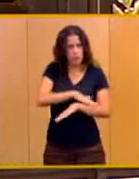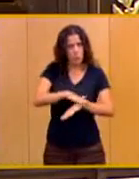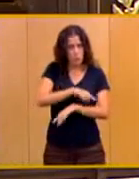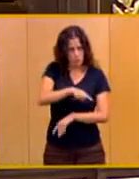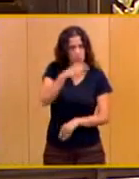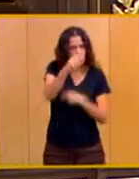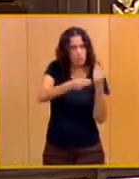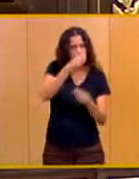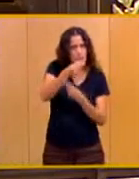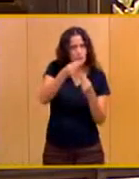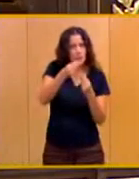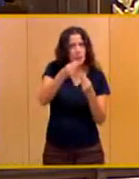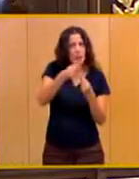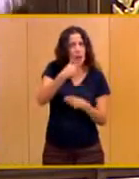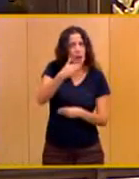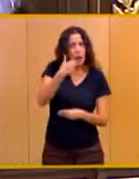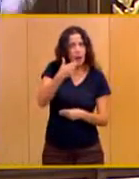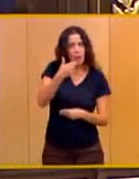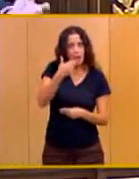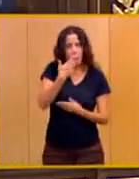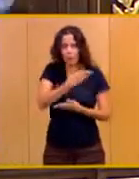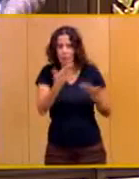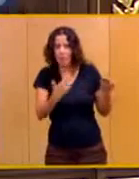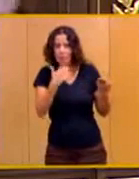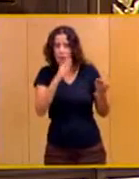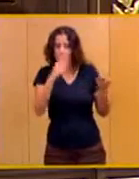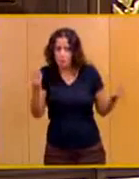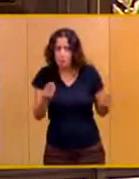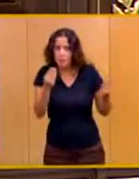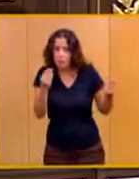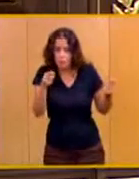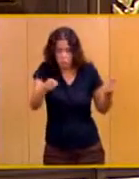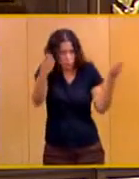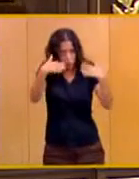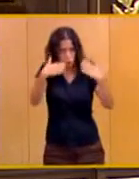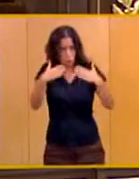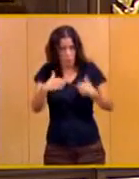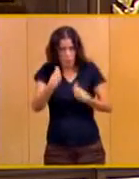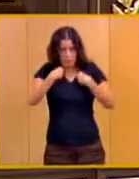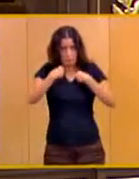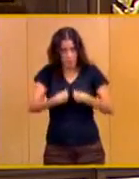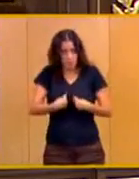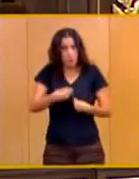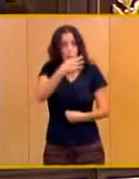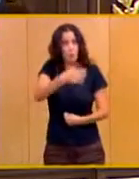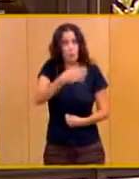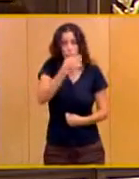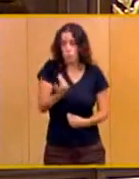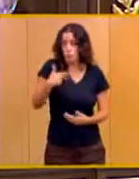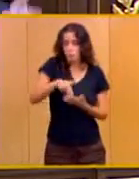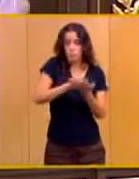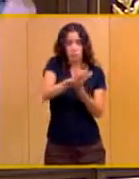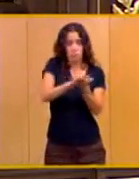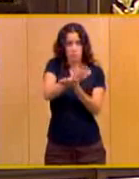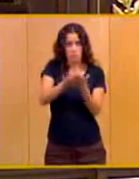un gramo de credibilidad y confianza, que es de lo que usted carece absolutamente con el discurso que acaba de pronunciar aquí? Porque la